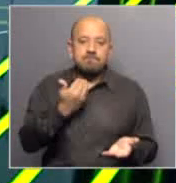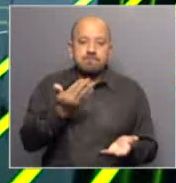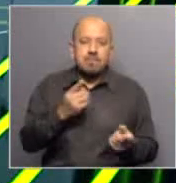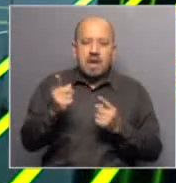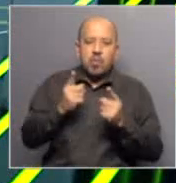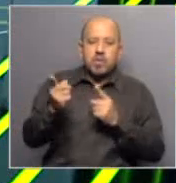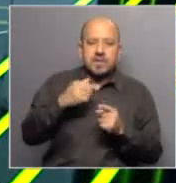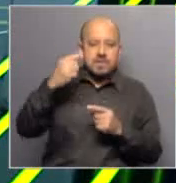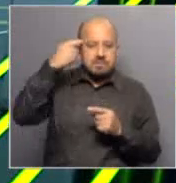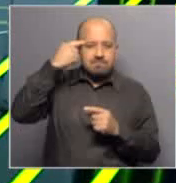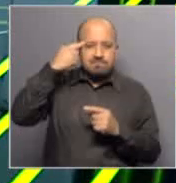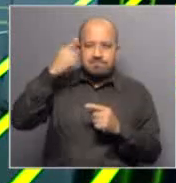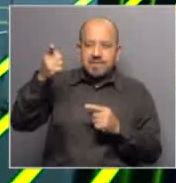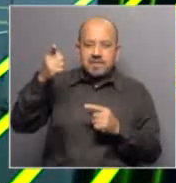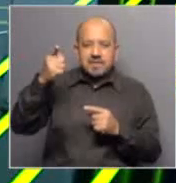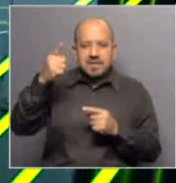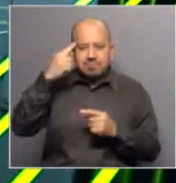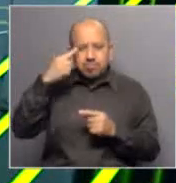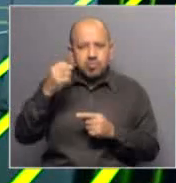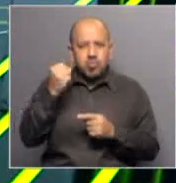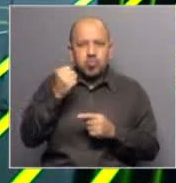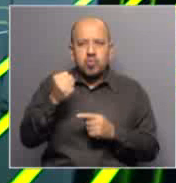mentes rígidas, religiosas,